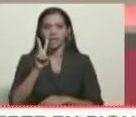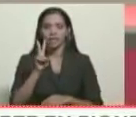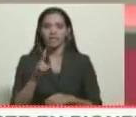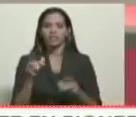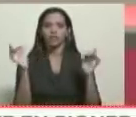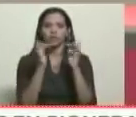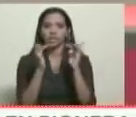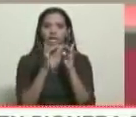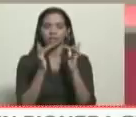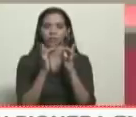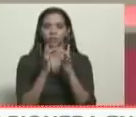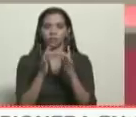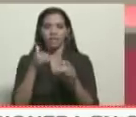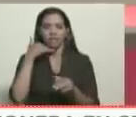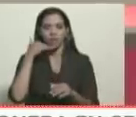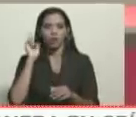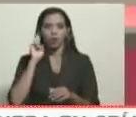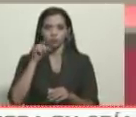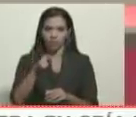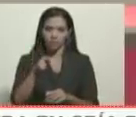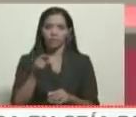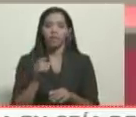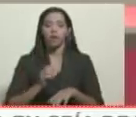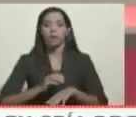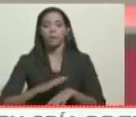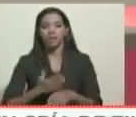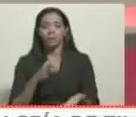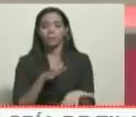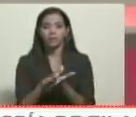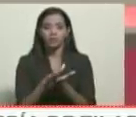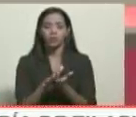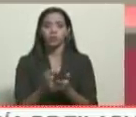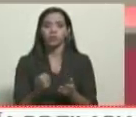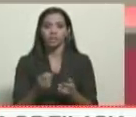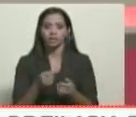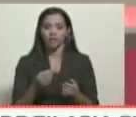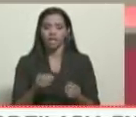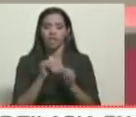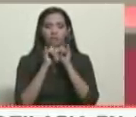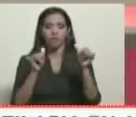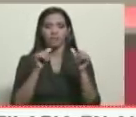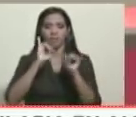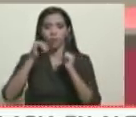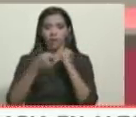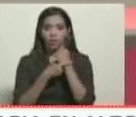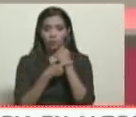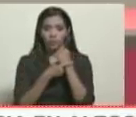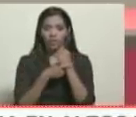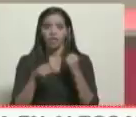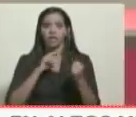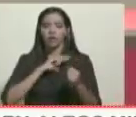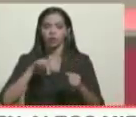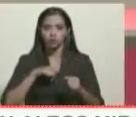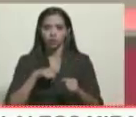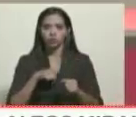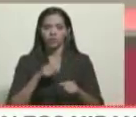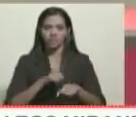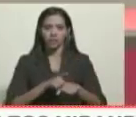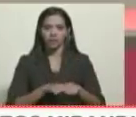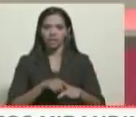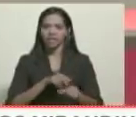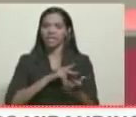contacto telefónico con usted. Correcto. Porque acababa de ocurrir lo que fue el pronunciamiento de Guaidó. Yo me recuerdo que esa hora nosotros nos estábamos moviendo hacia el Palacio de